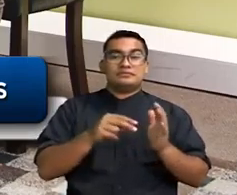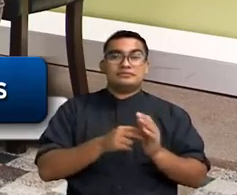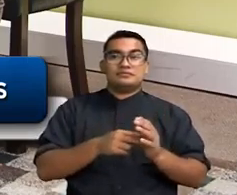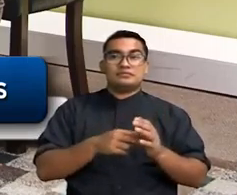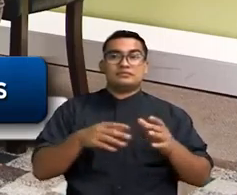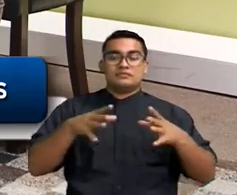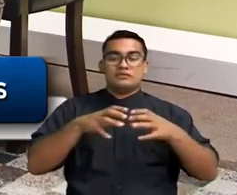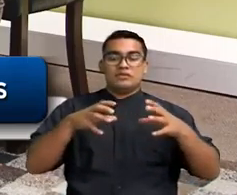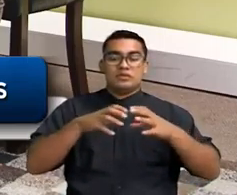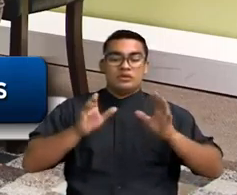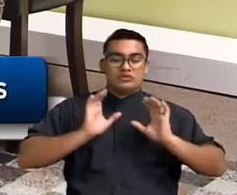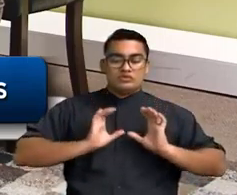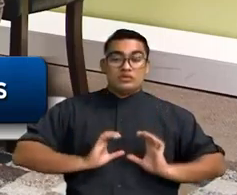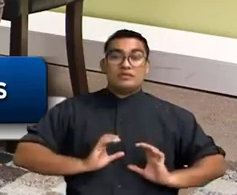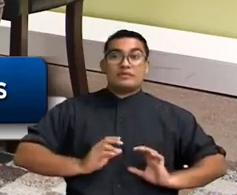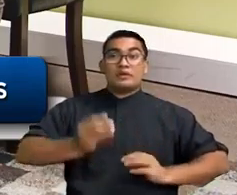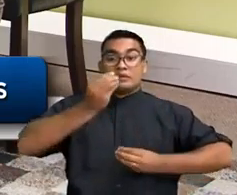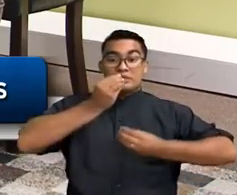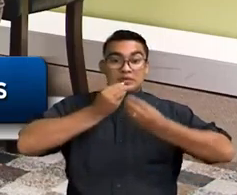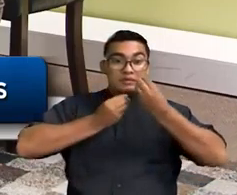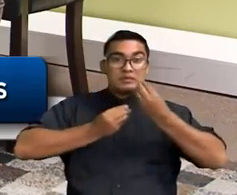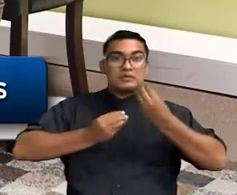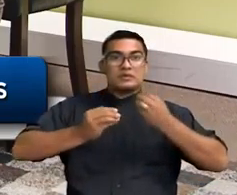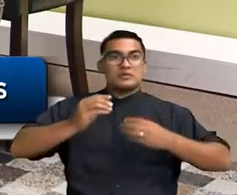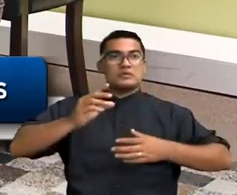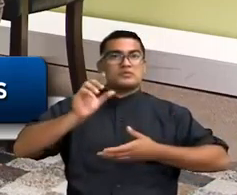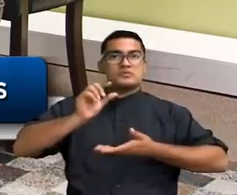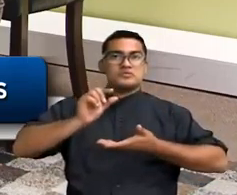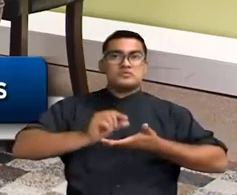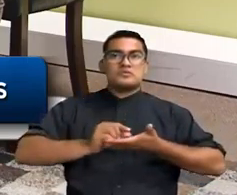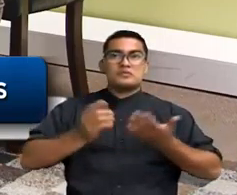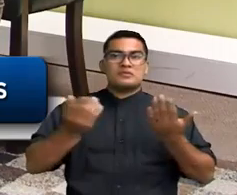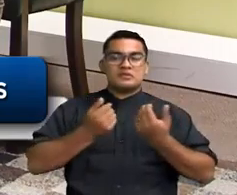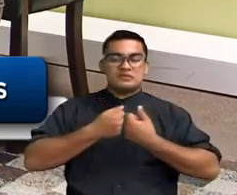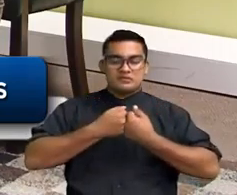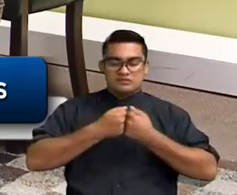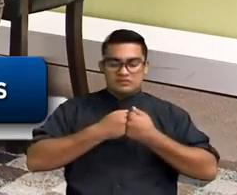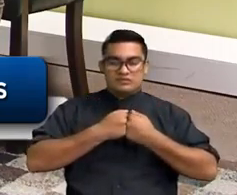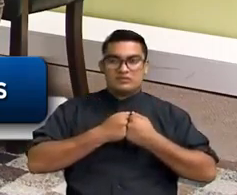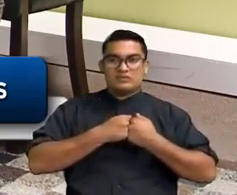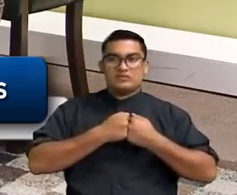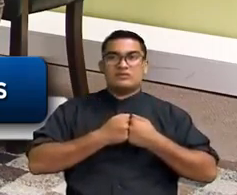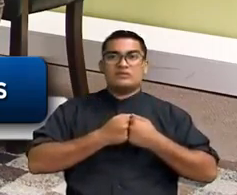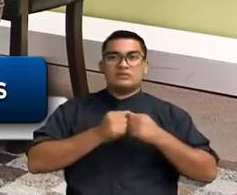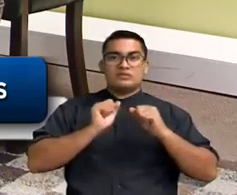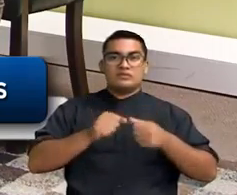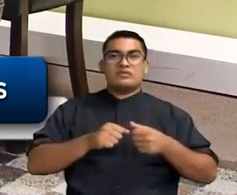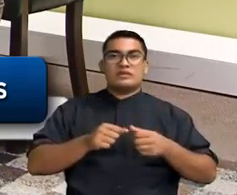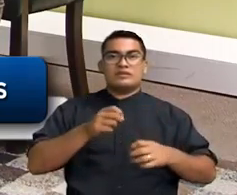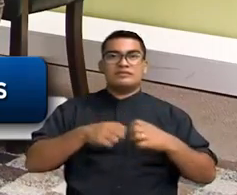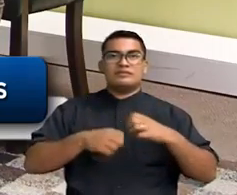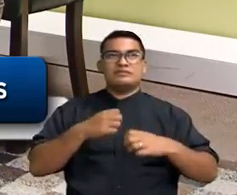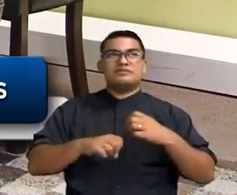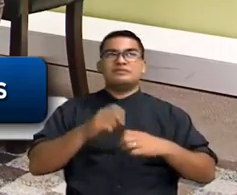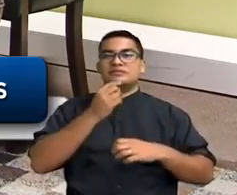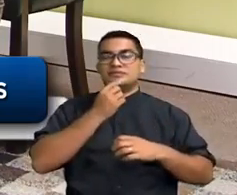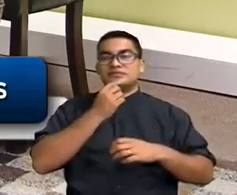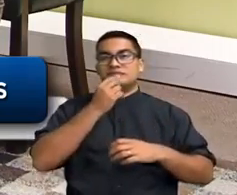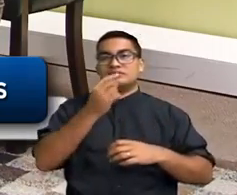la parte nutricional, por decirlo así, del tendón que nutre. Entonces encuentran un